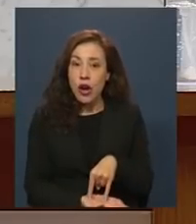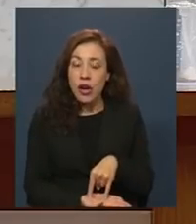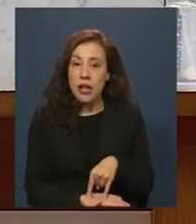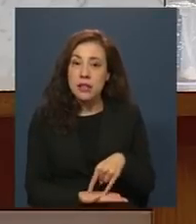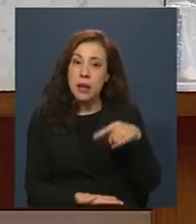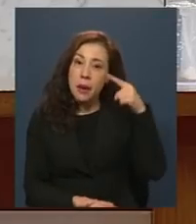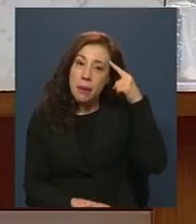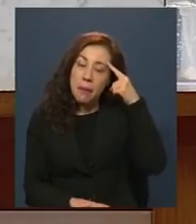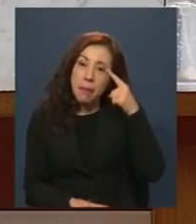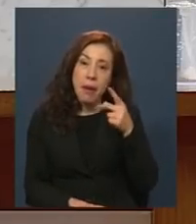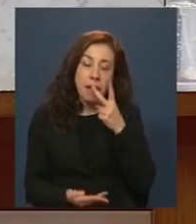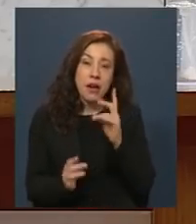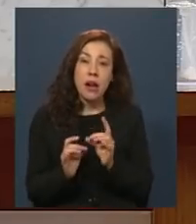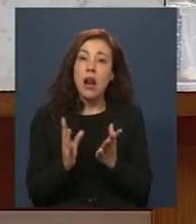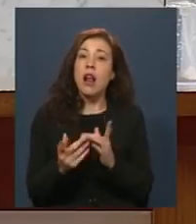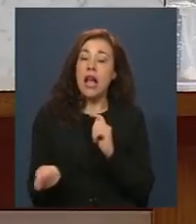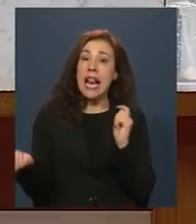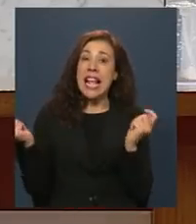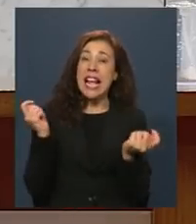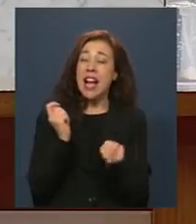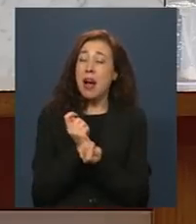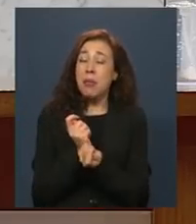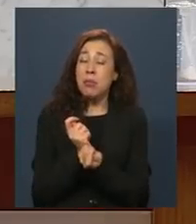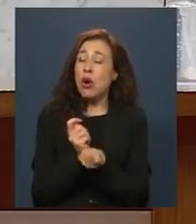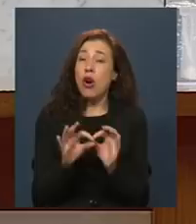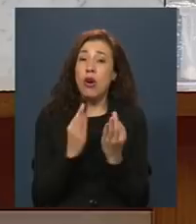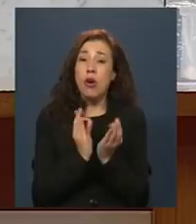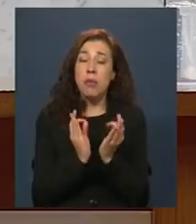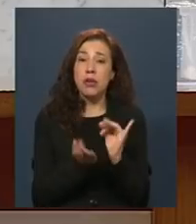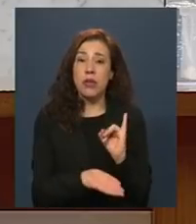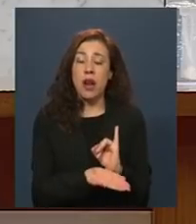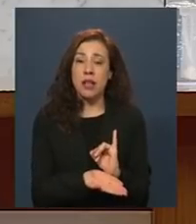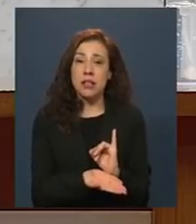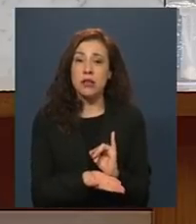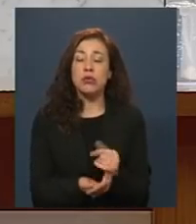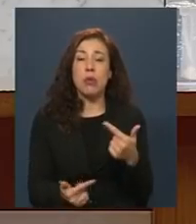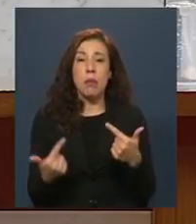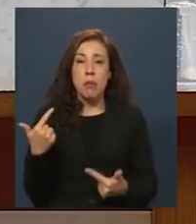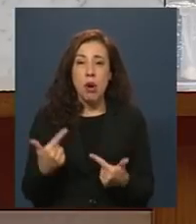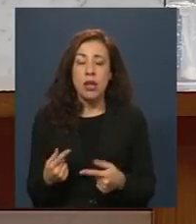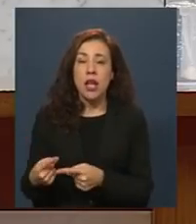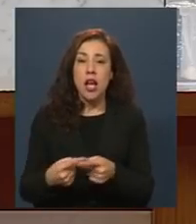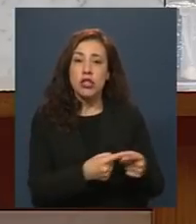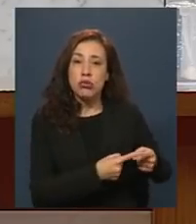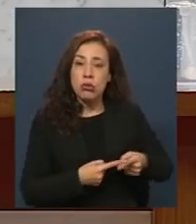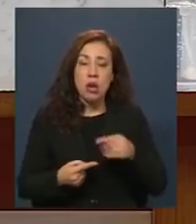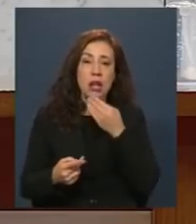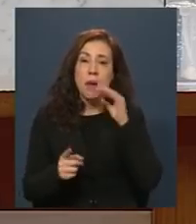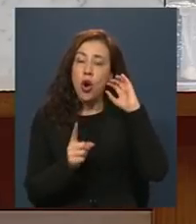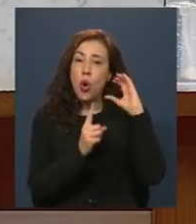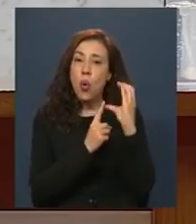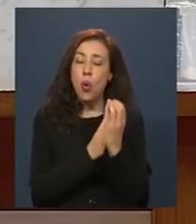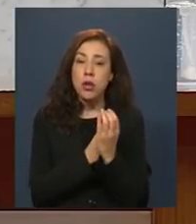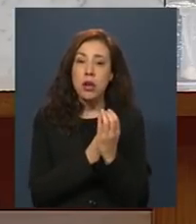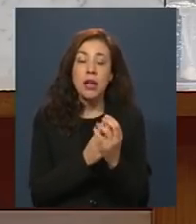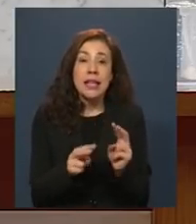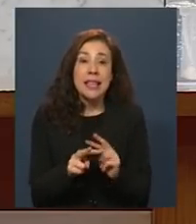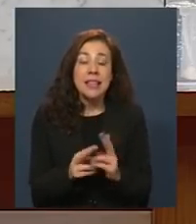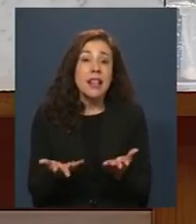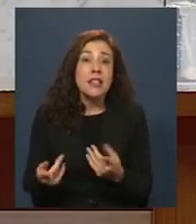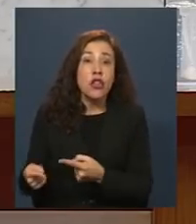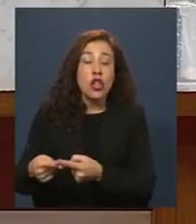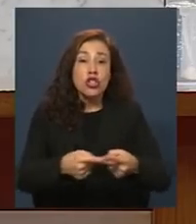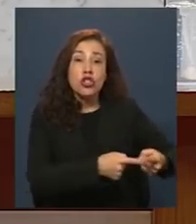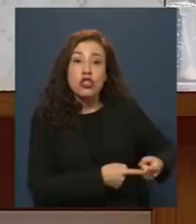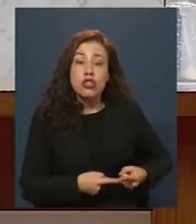para aquilatar los cambios estructurales, institucionales, políticos, sociales y culturales que están ocurriendo en la sociedad